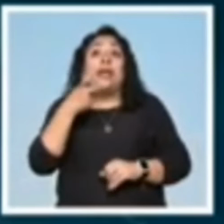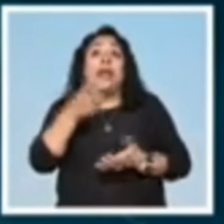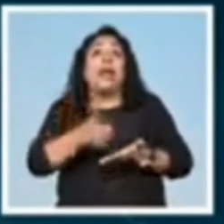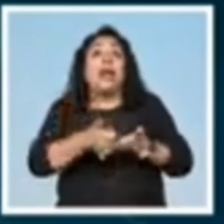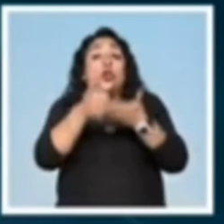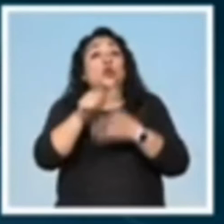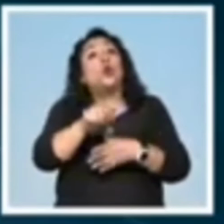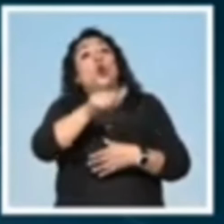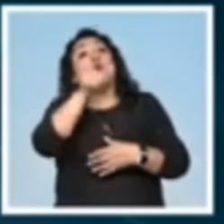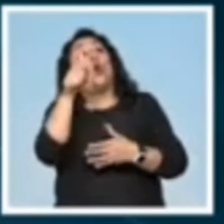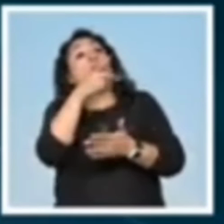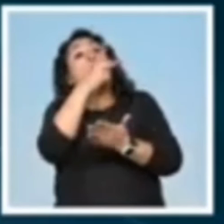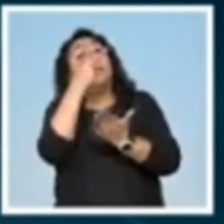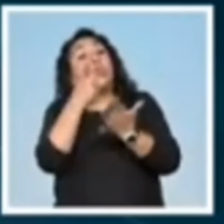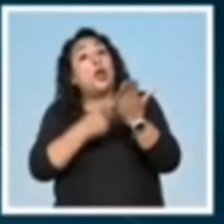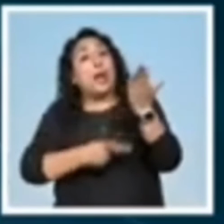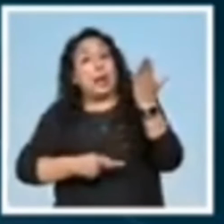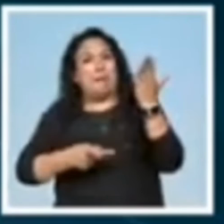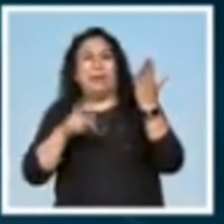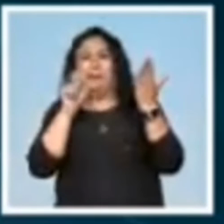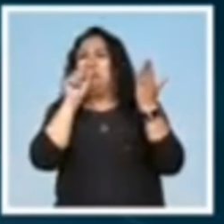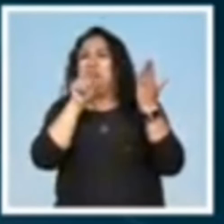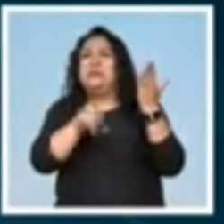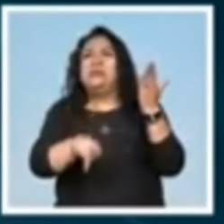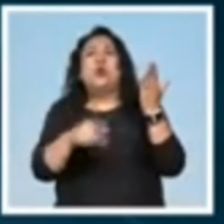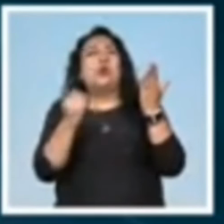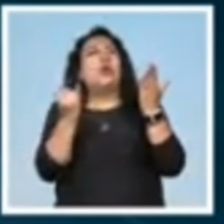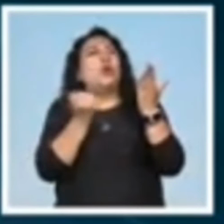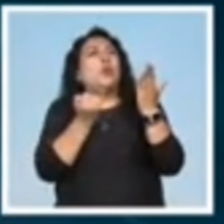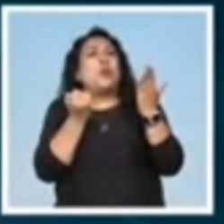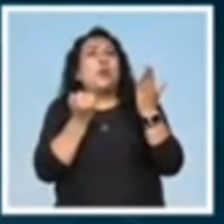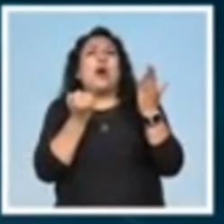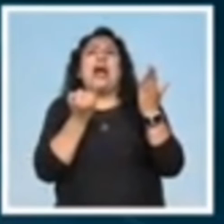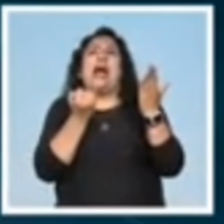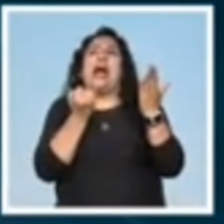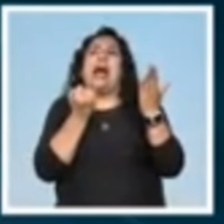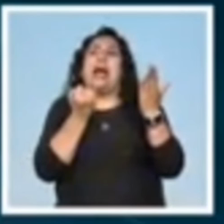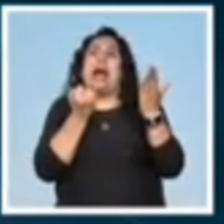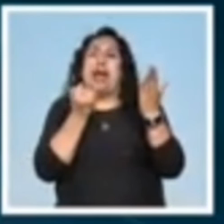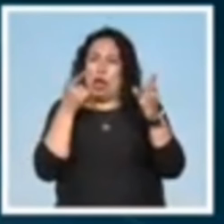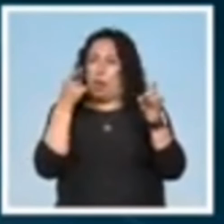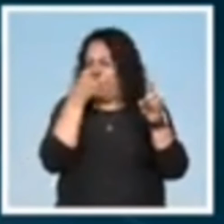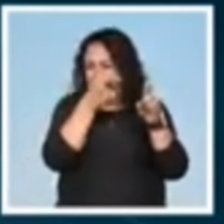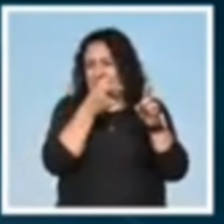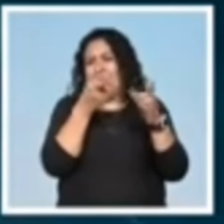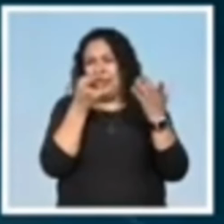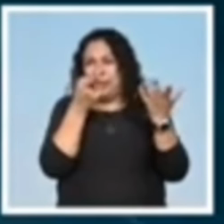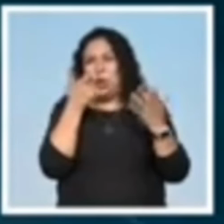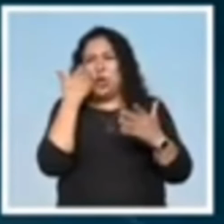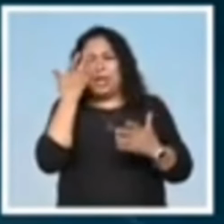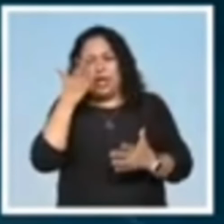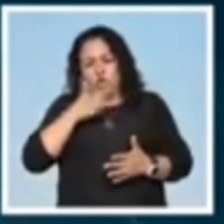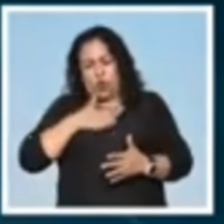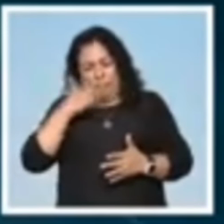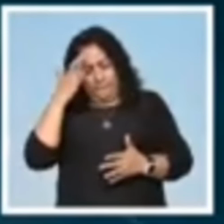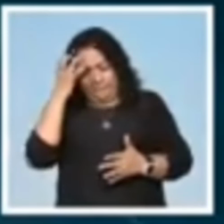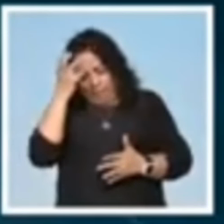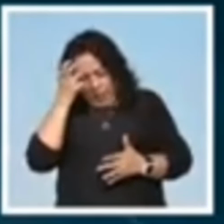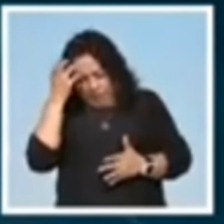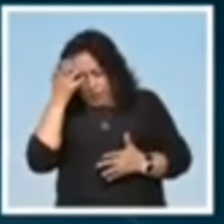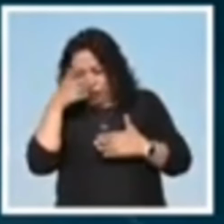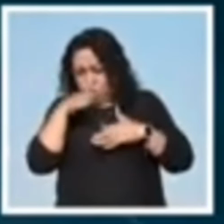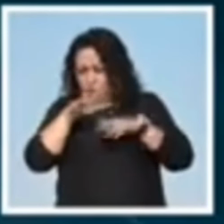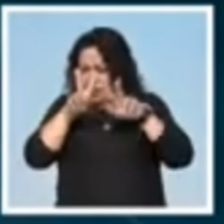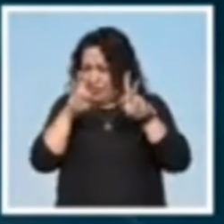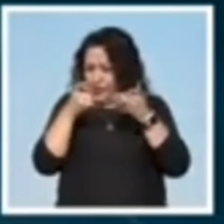otras otros programas del mismo digamos que tienen como la misma el mismo objetivo provocar reflexiones acerca de